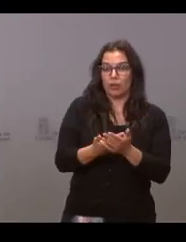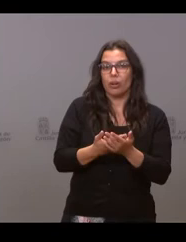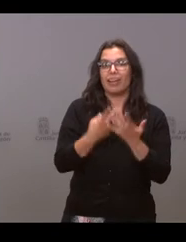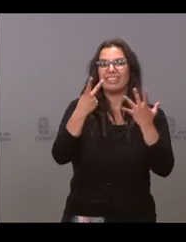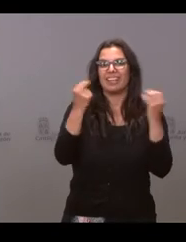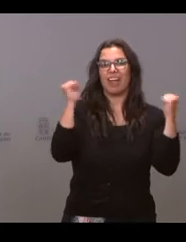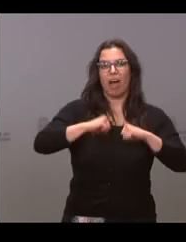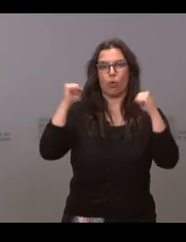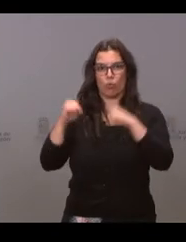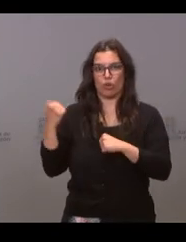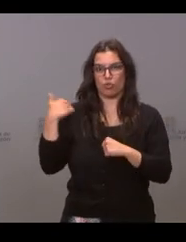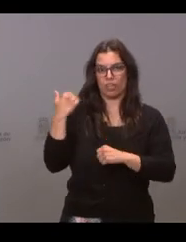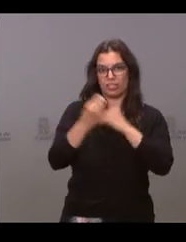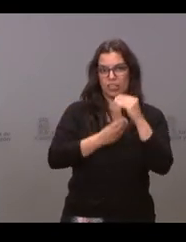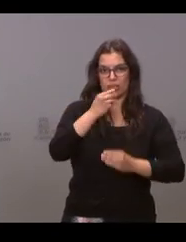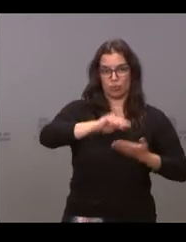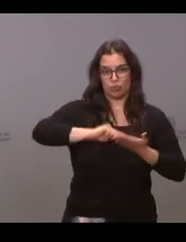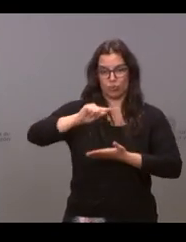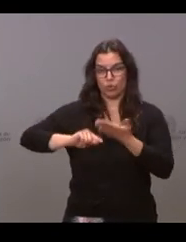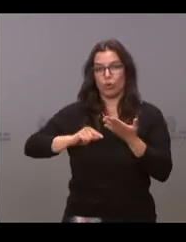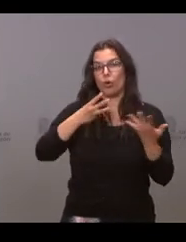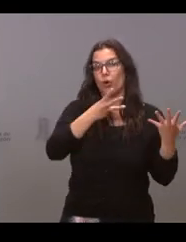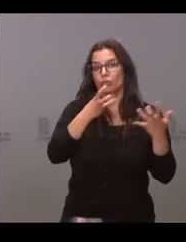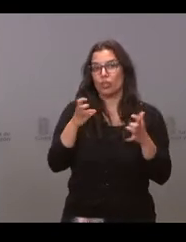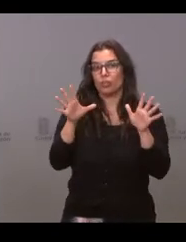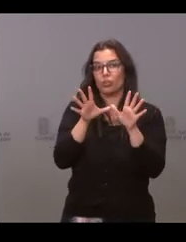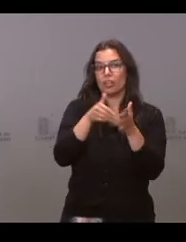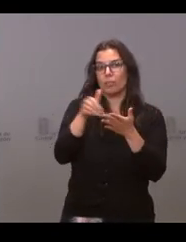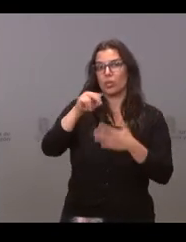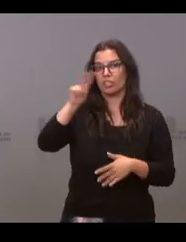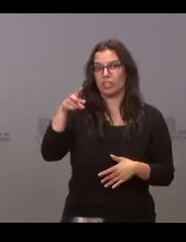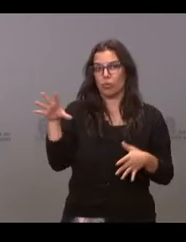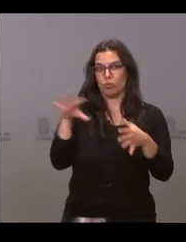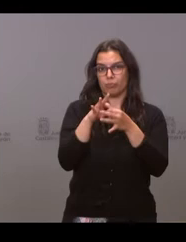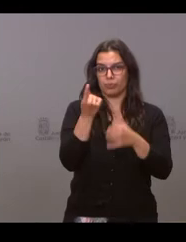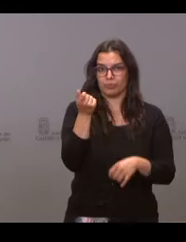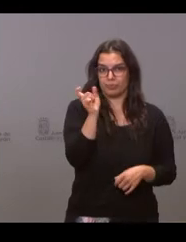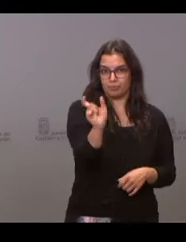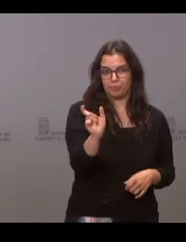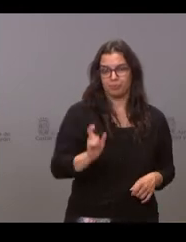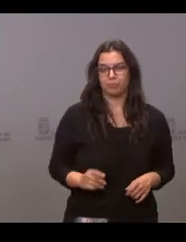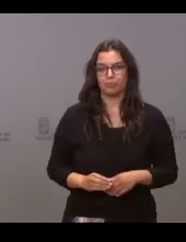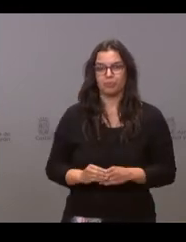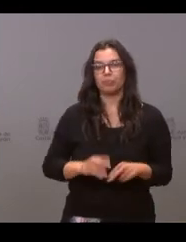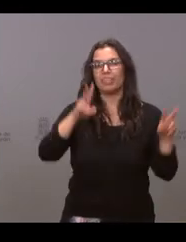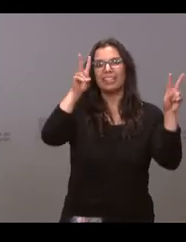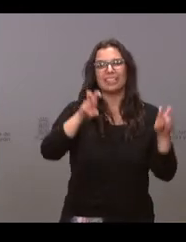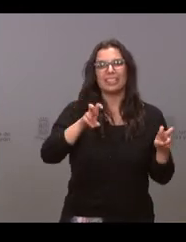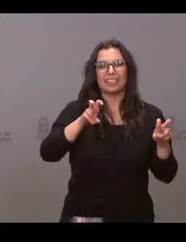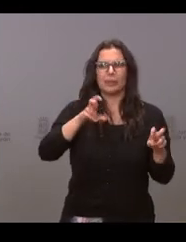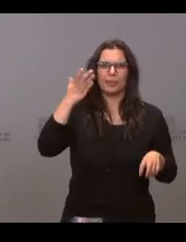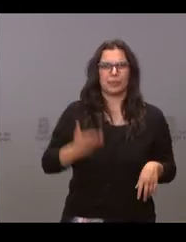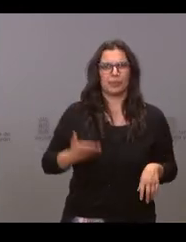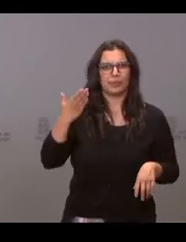legislatura con más de 810 millones de euros para cuestiones de gran calado